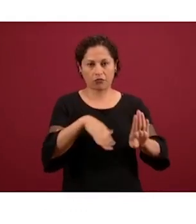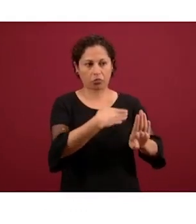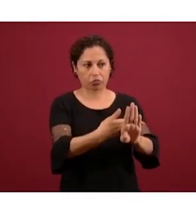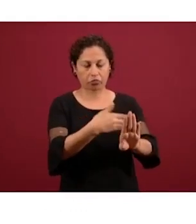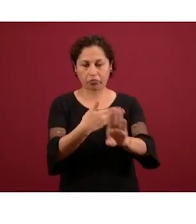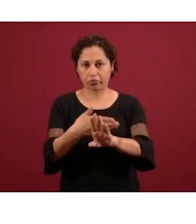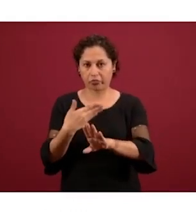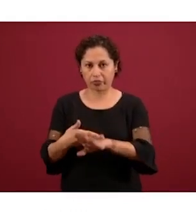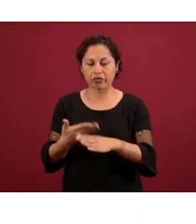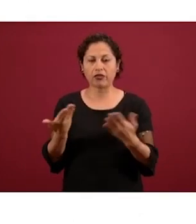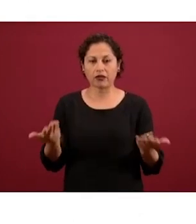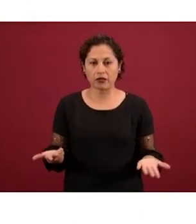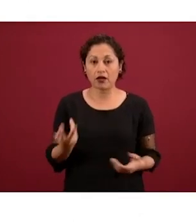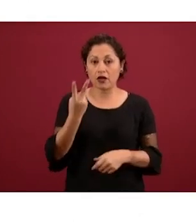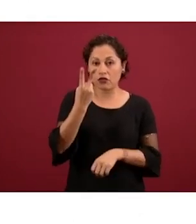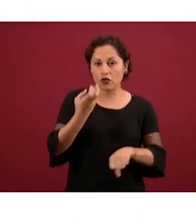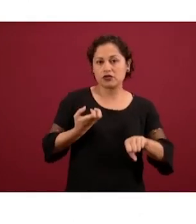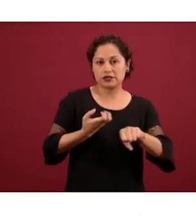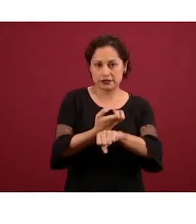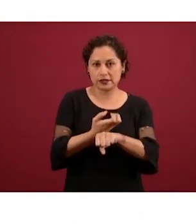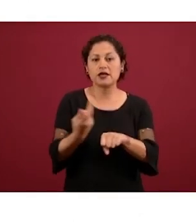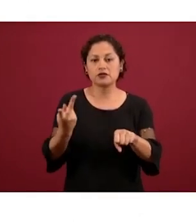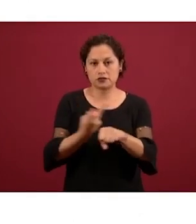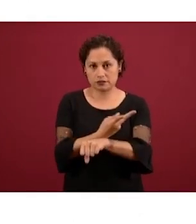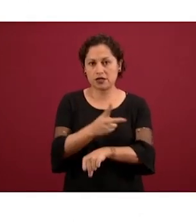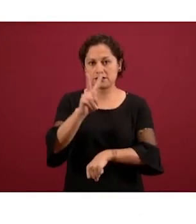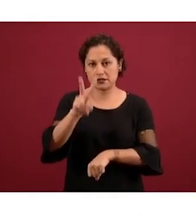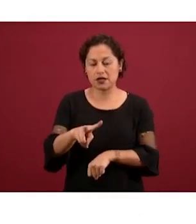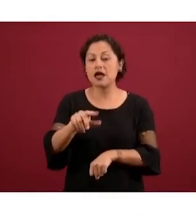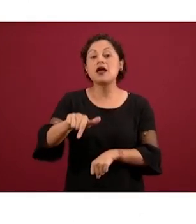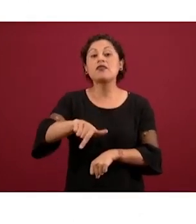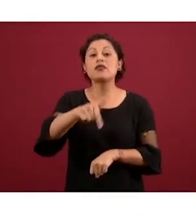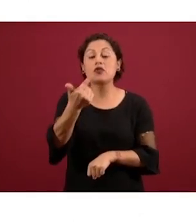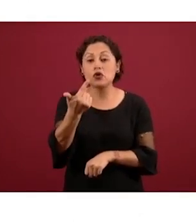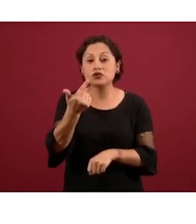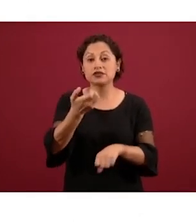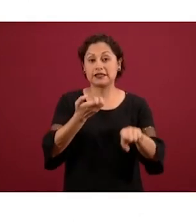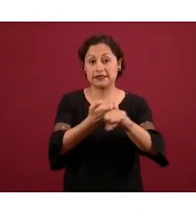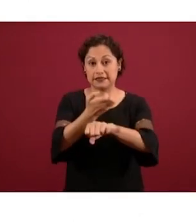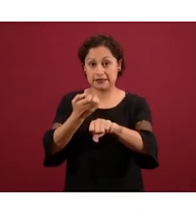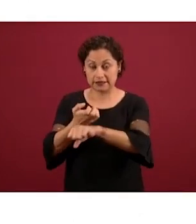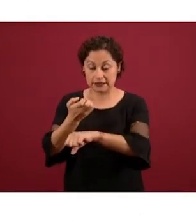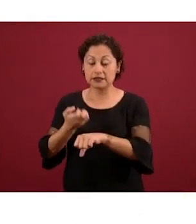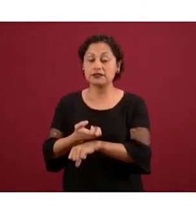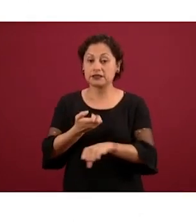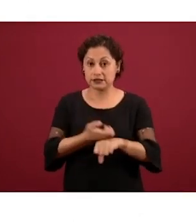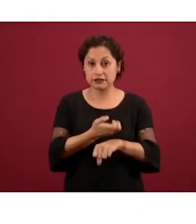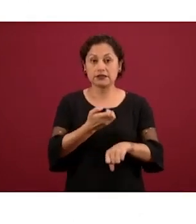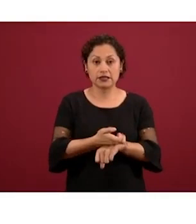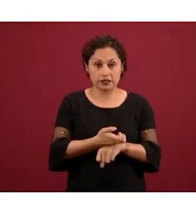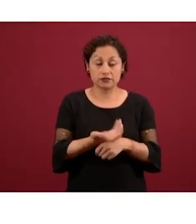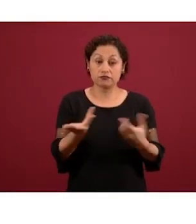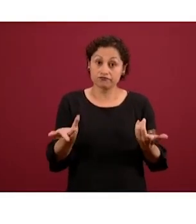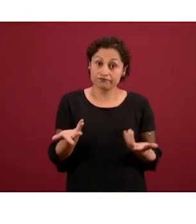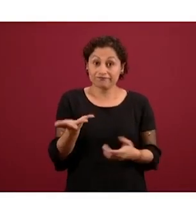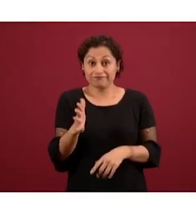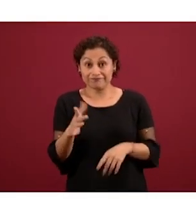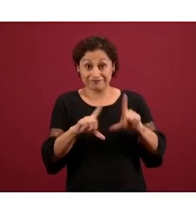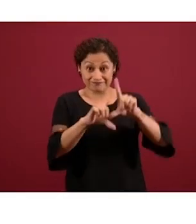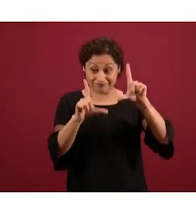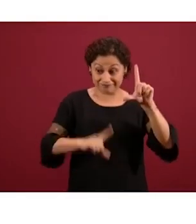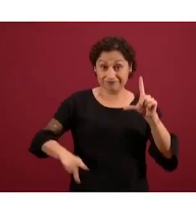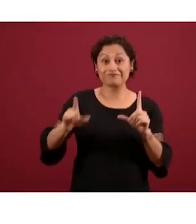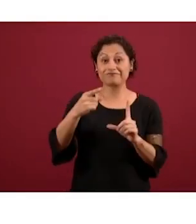ha sido en 12 entidades federativas, 12 de las cuales representan poco menos de la mitad de toda la